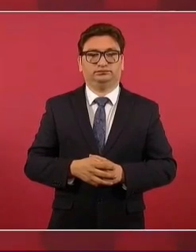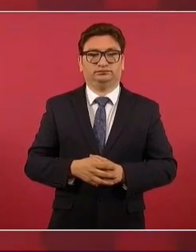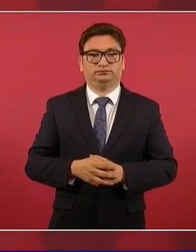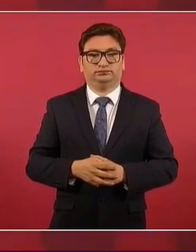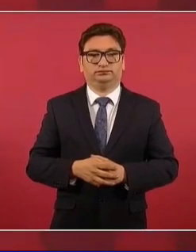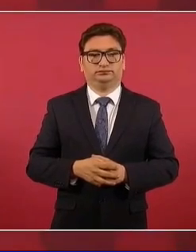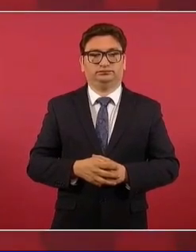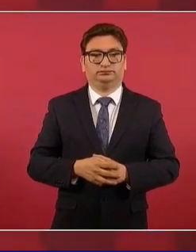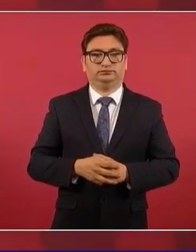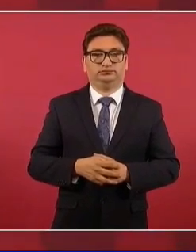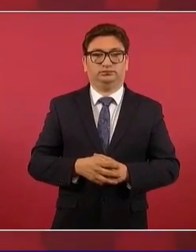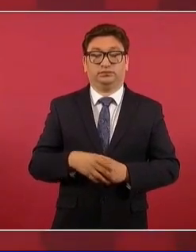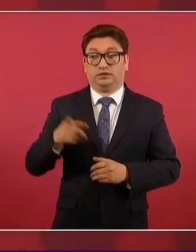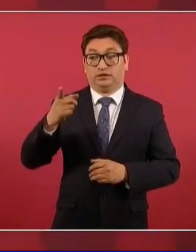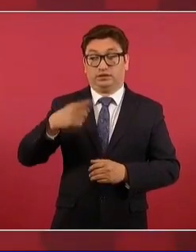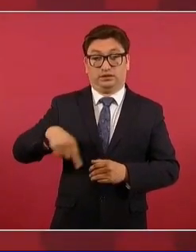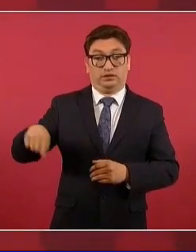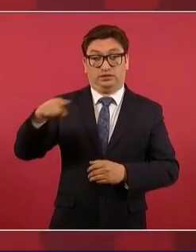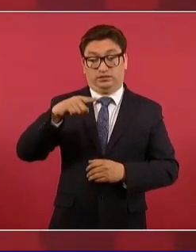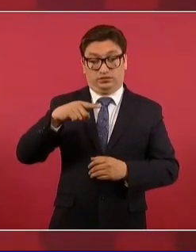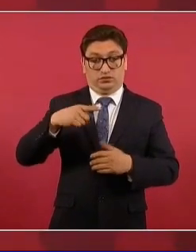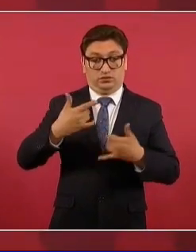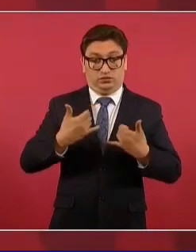mucho la mente